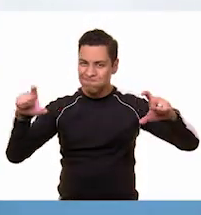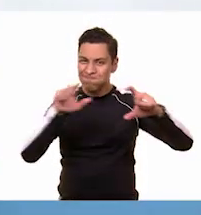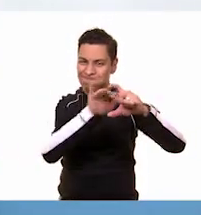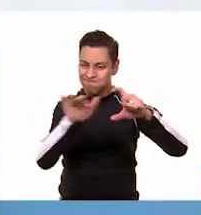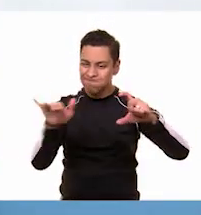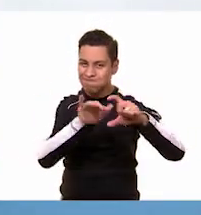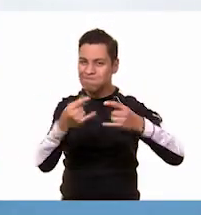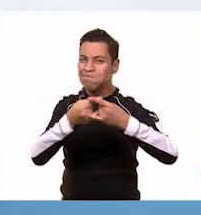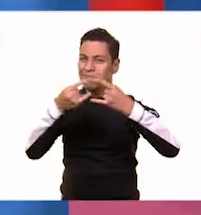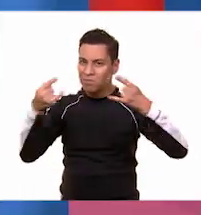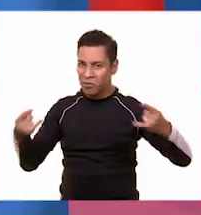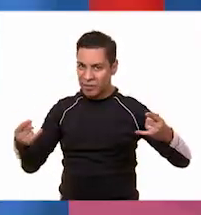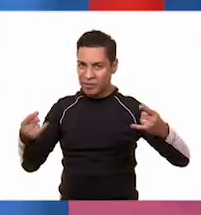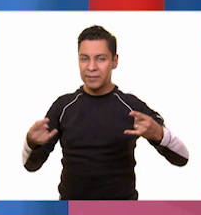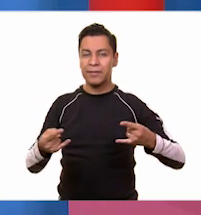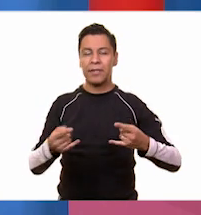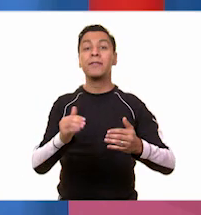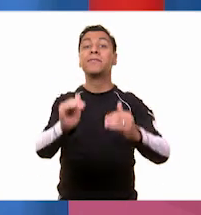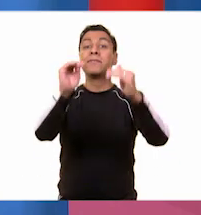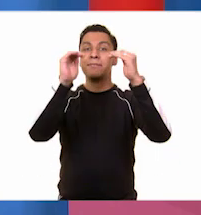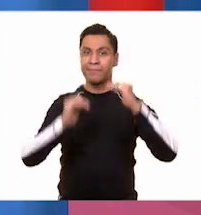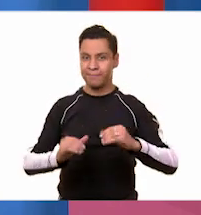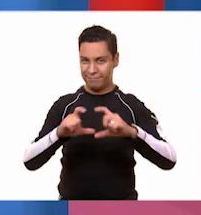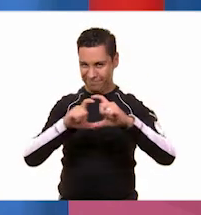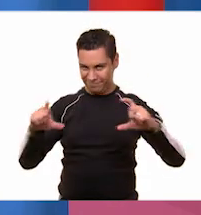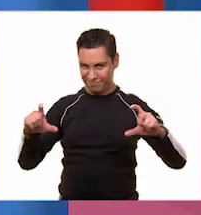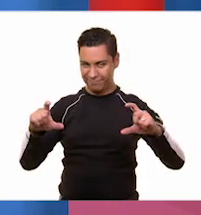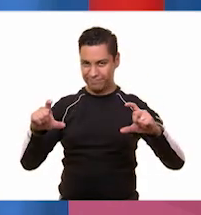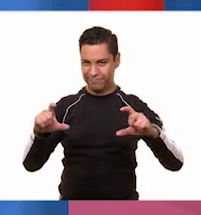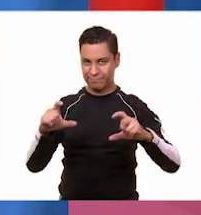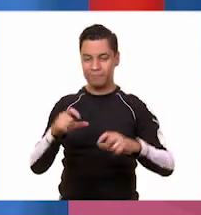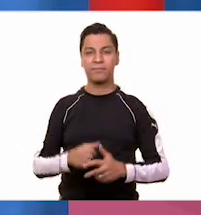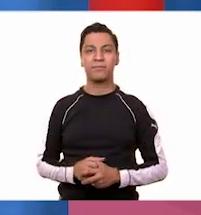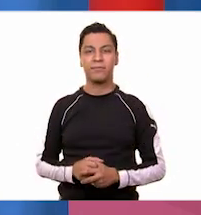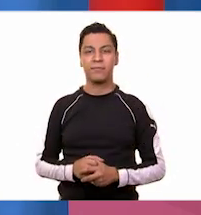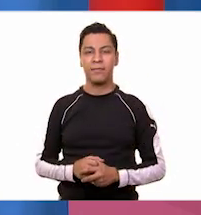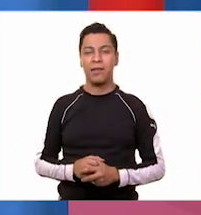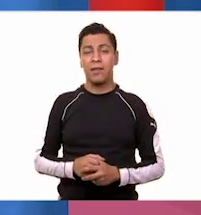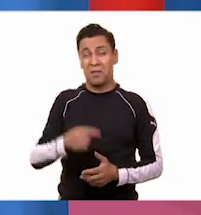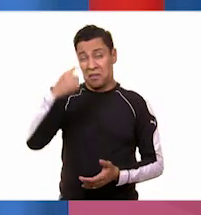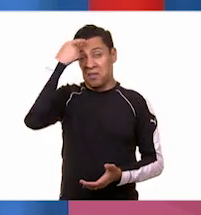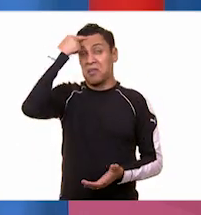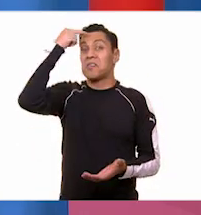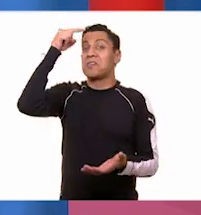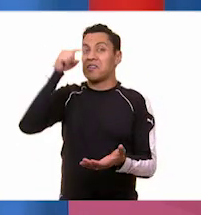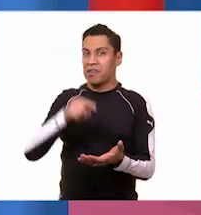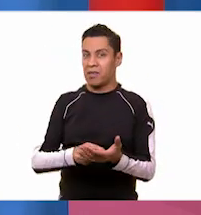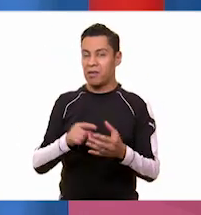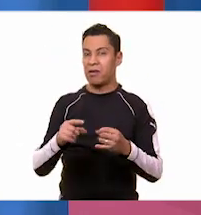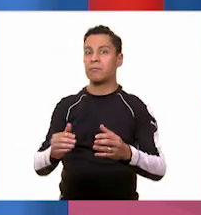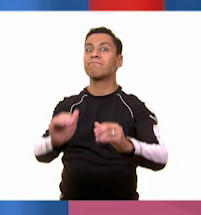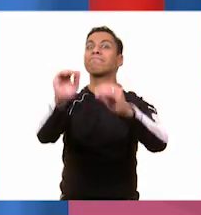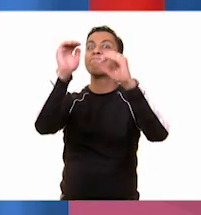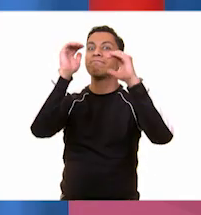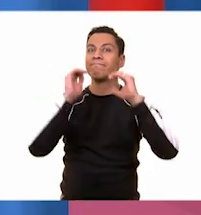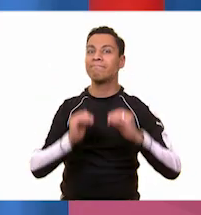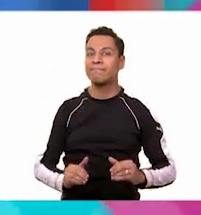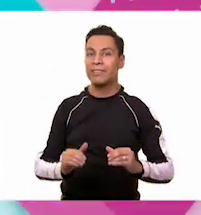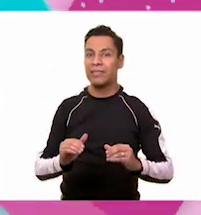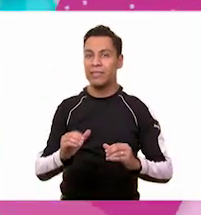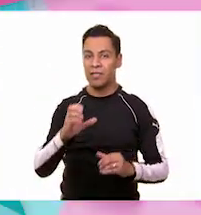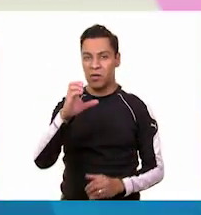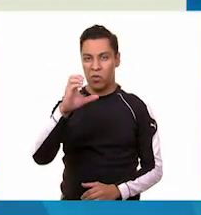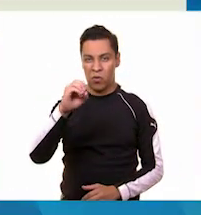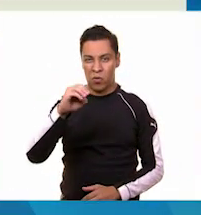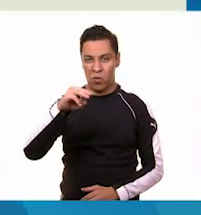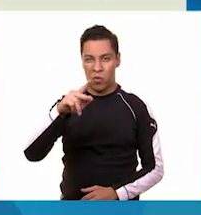con el siguiente párrafo? Claro, maestro. Se me hace que lo que sigue ya forma parte del complemento, pero vamos